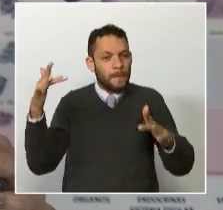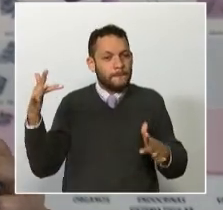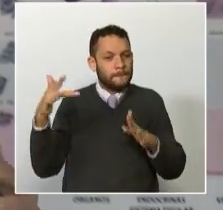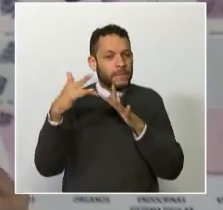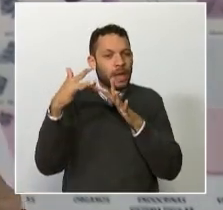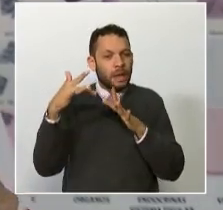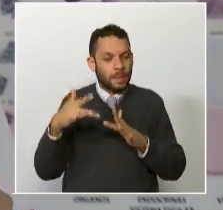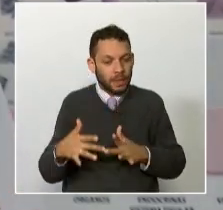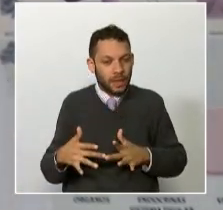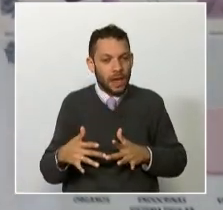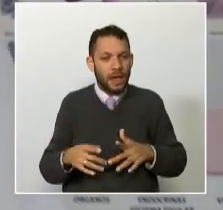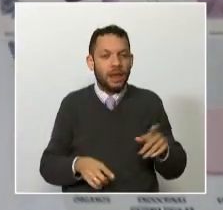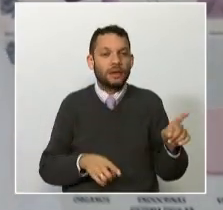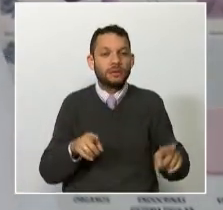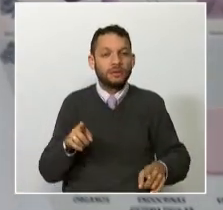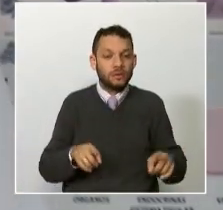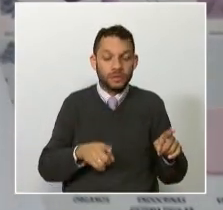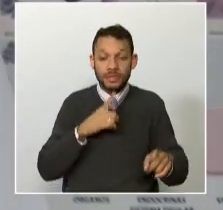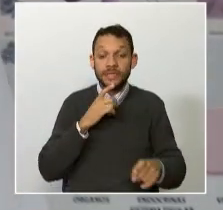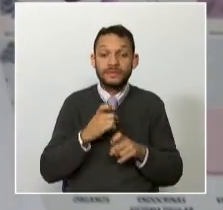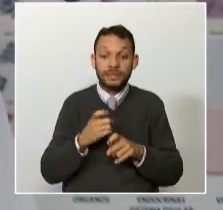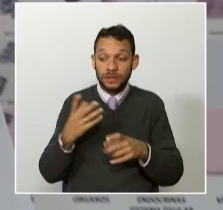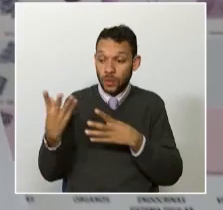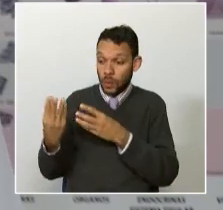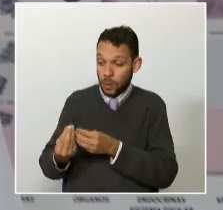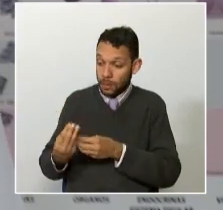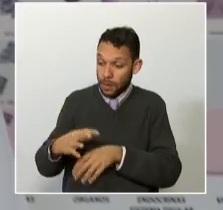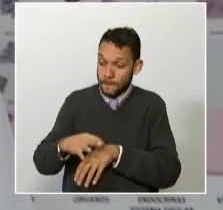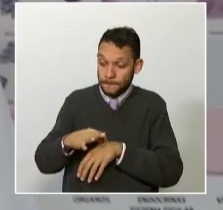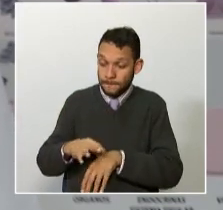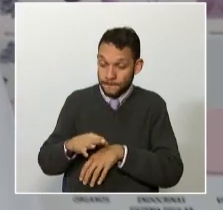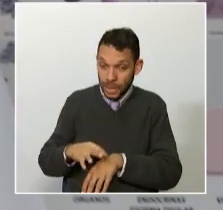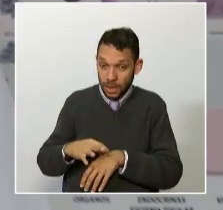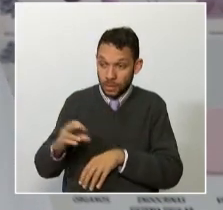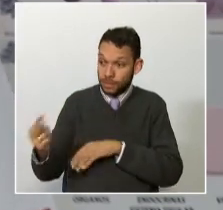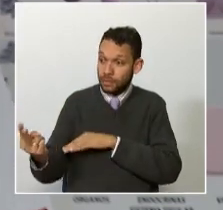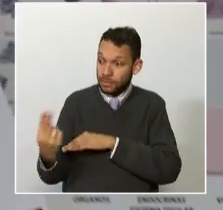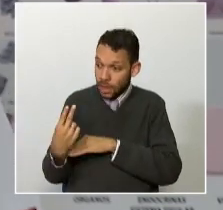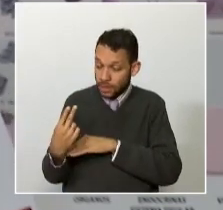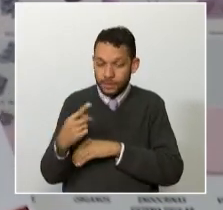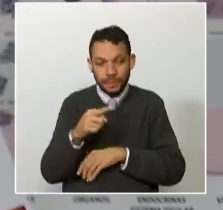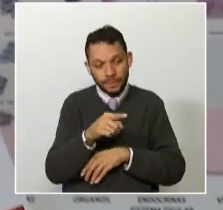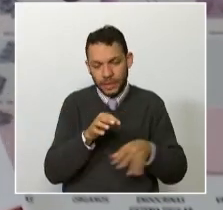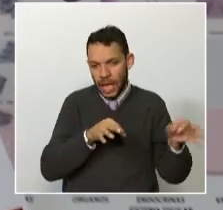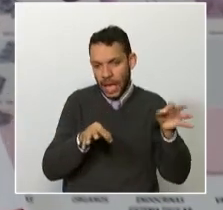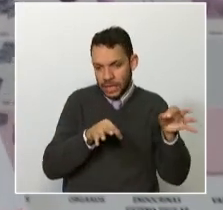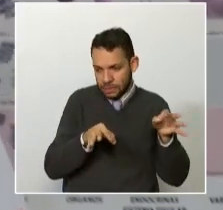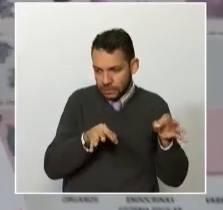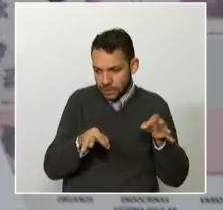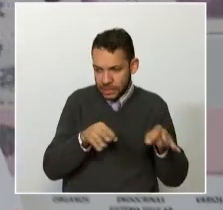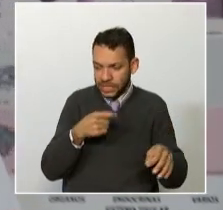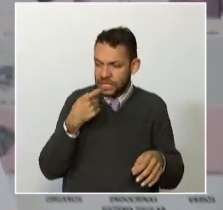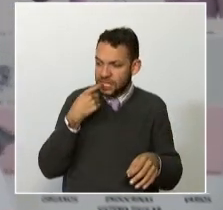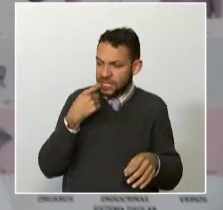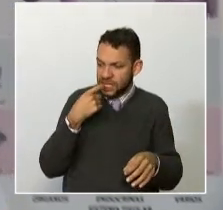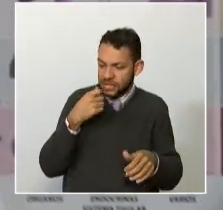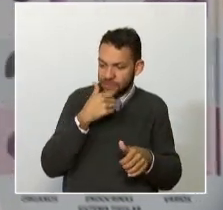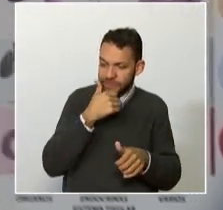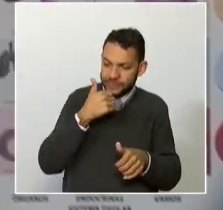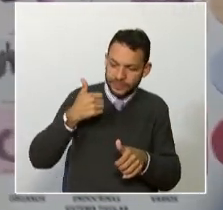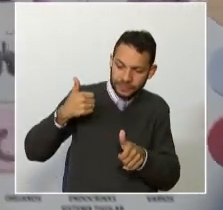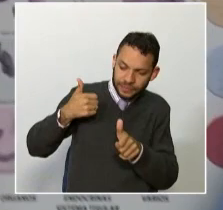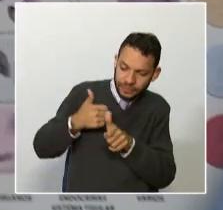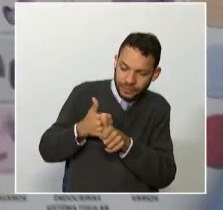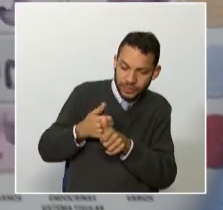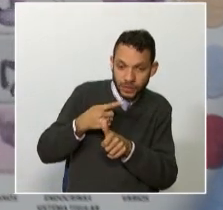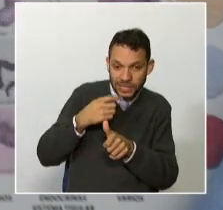es difícil incluso para mis colegas que me ven o que ven estos programas, que yo les diga que un diente anterior se relaciona con